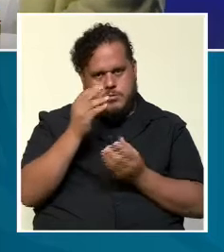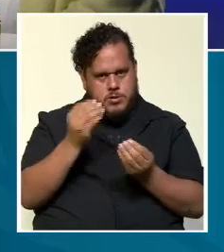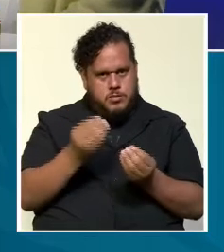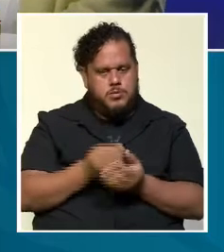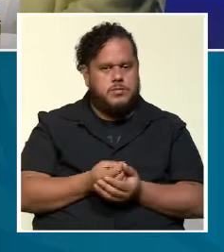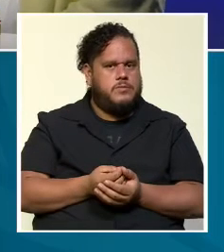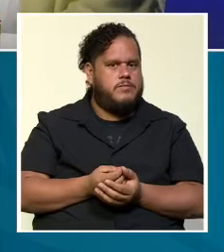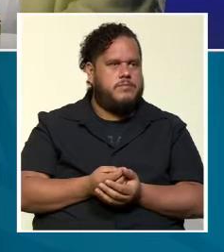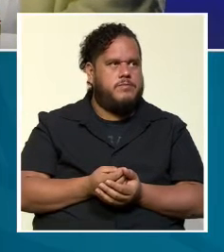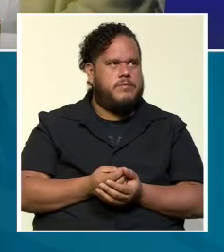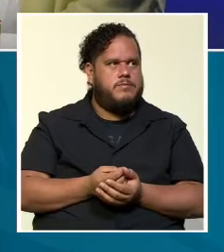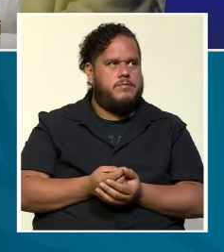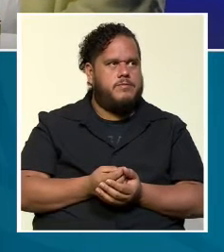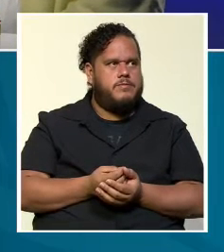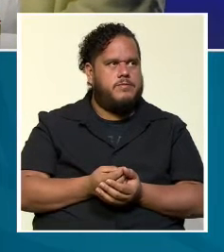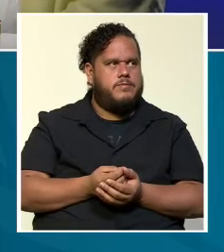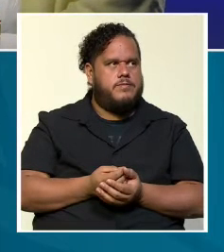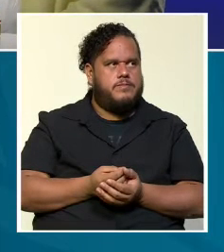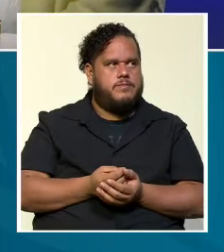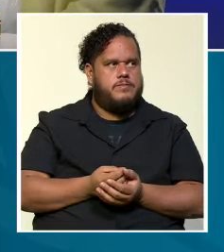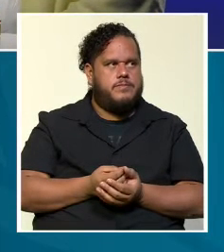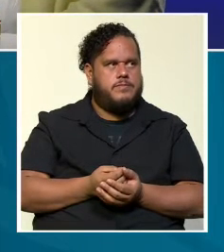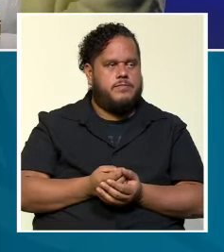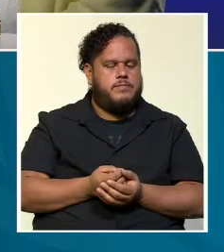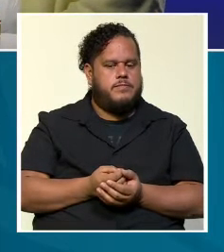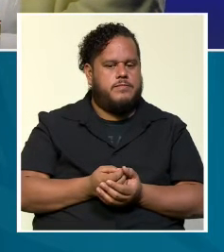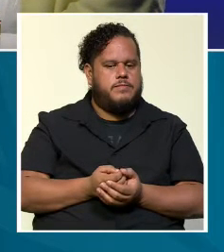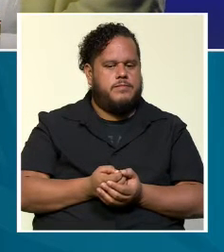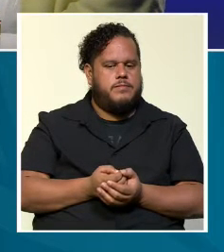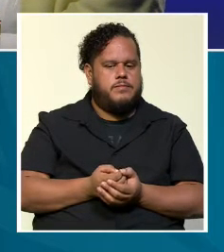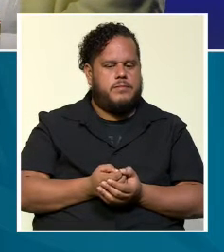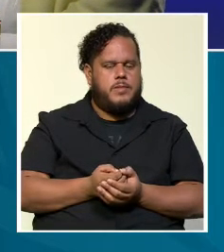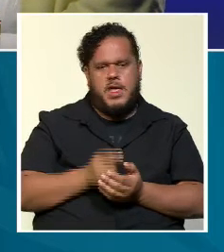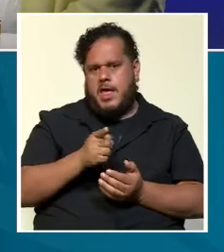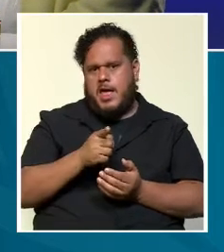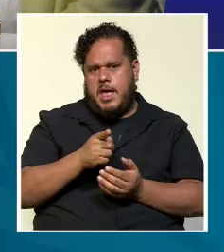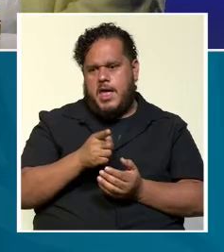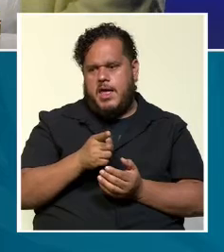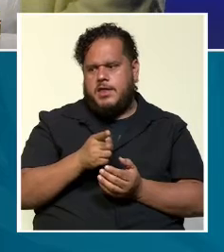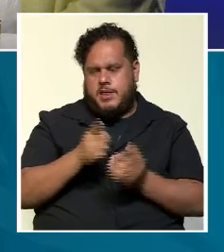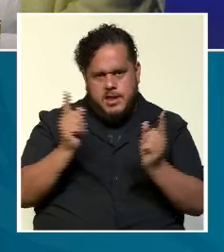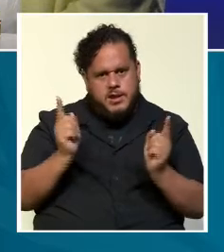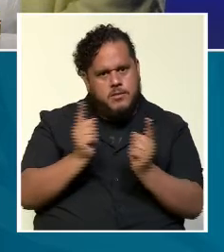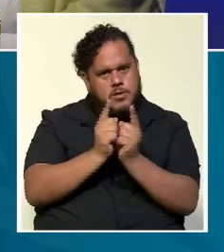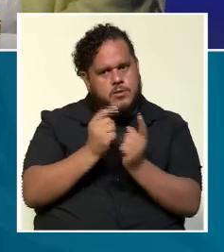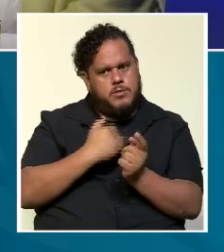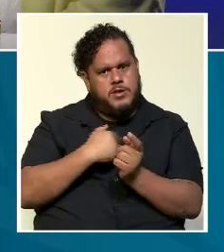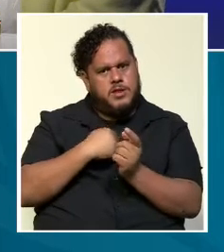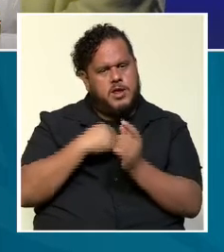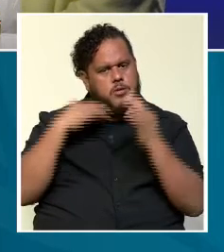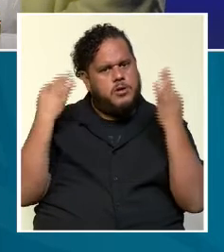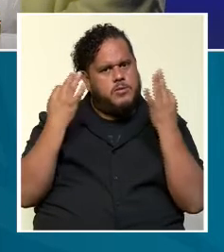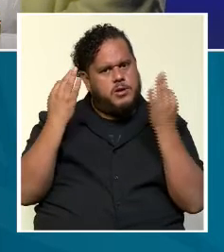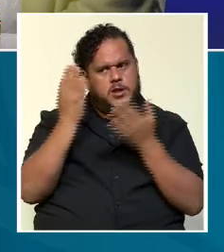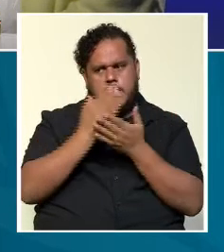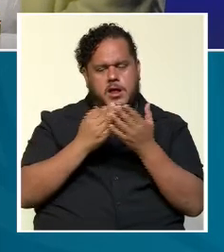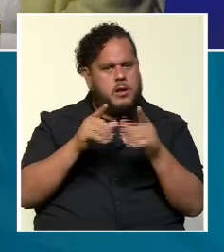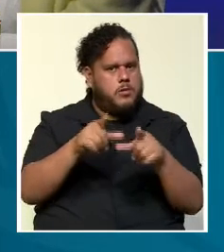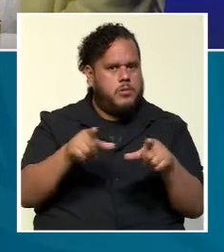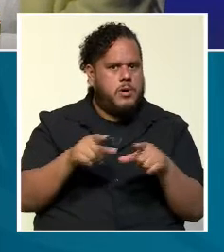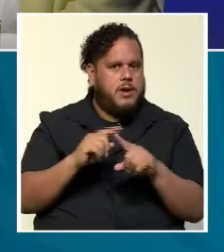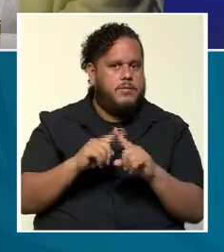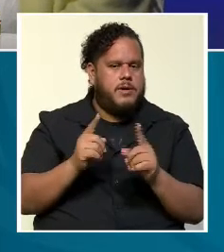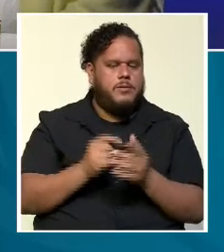muchísimo. Este reencuentro va a tener una celebración seguramente en algún lugar,